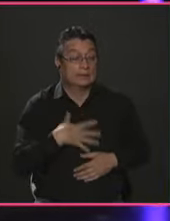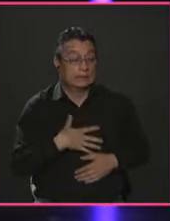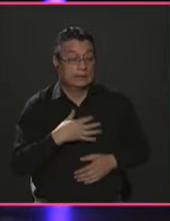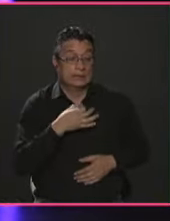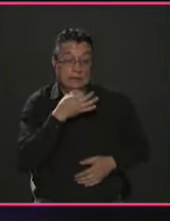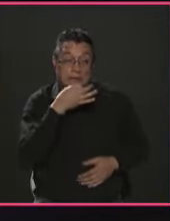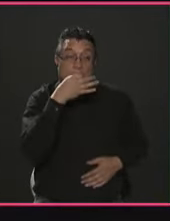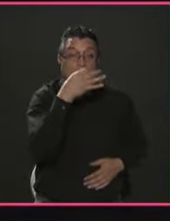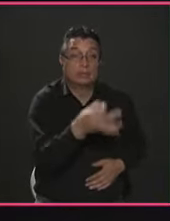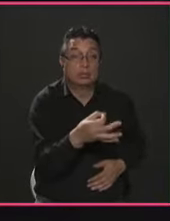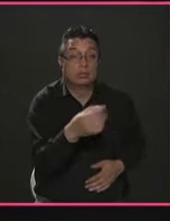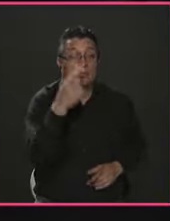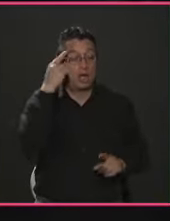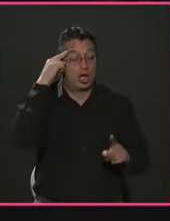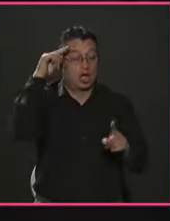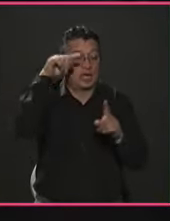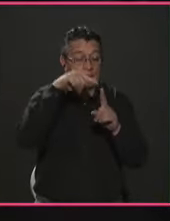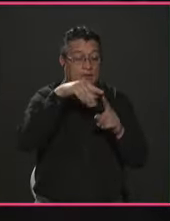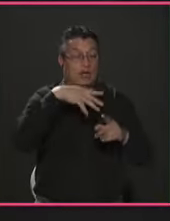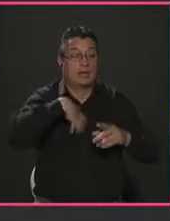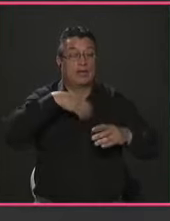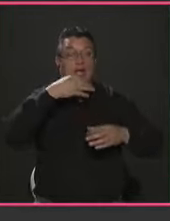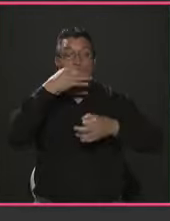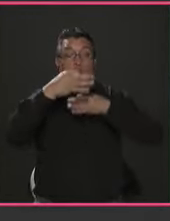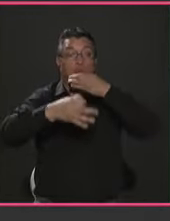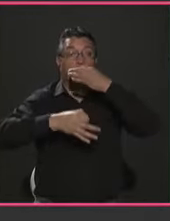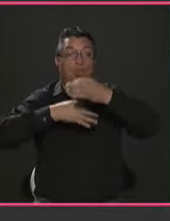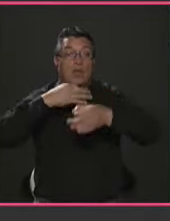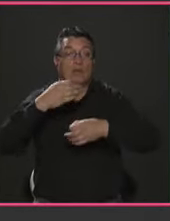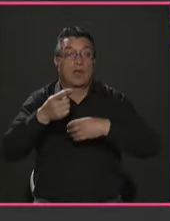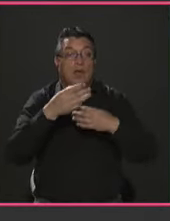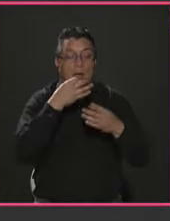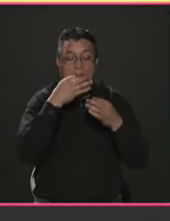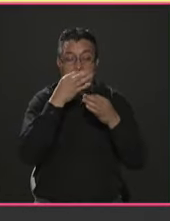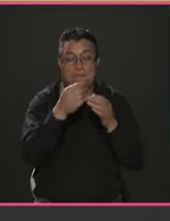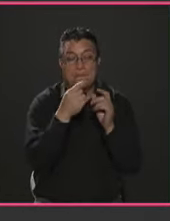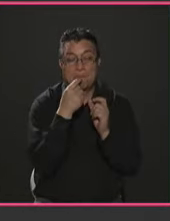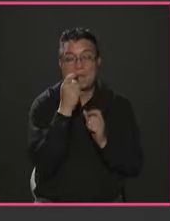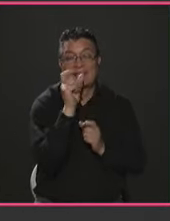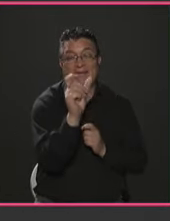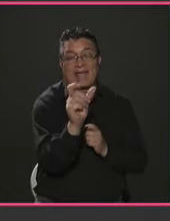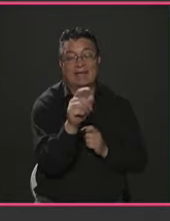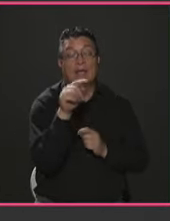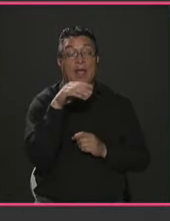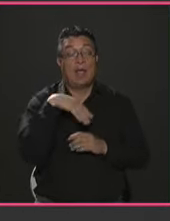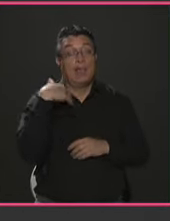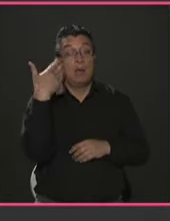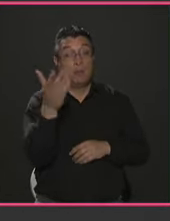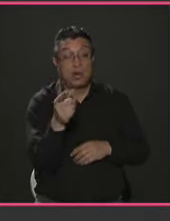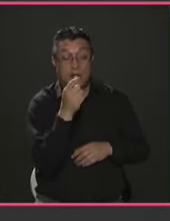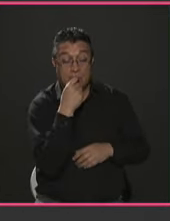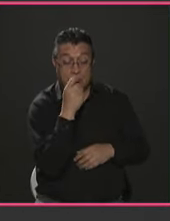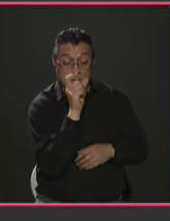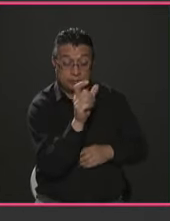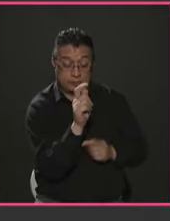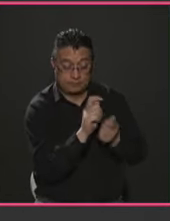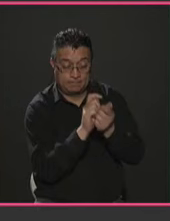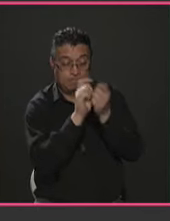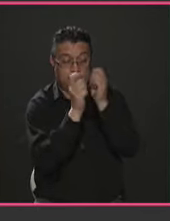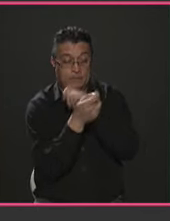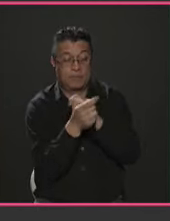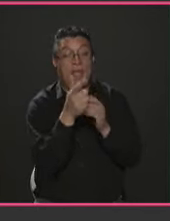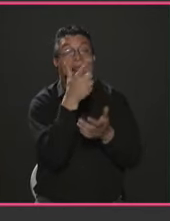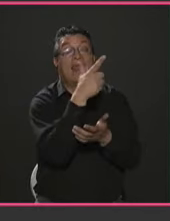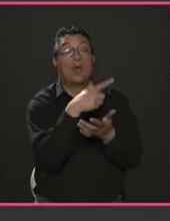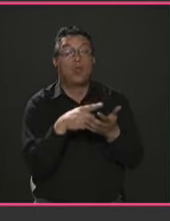Eh mi objetivo es tratar de comunicarle algo un mensaje luego ese mensaje trato de convertirlo en e el